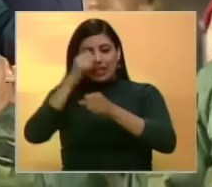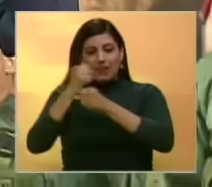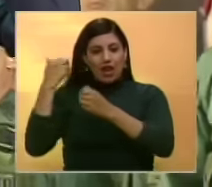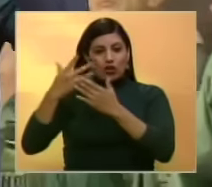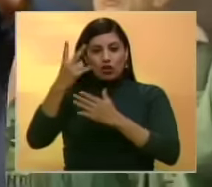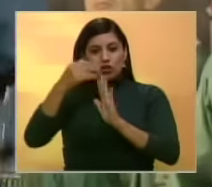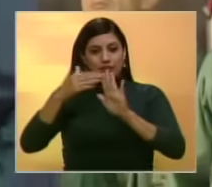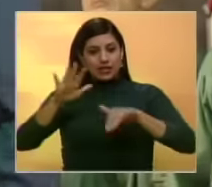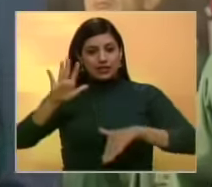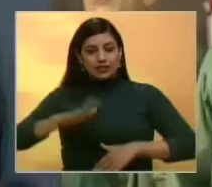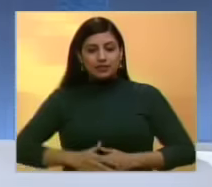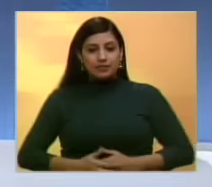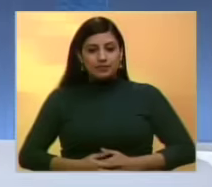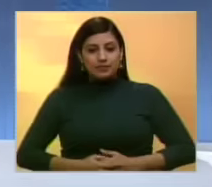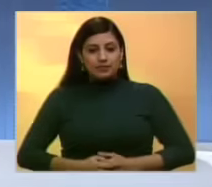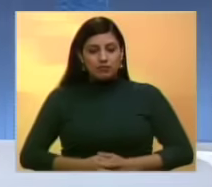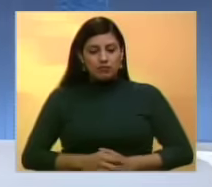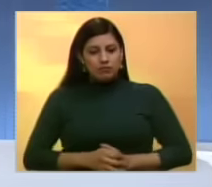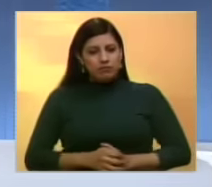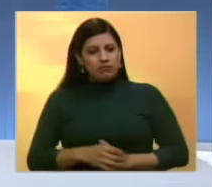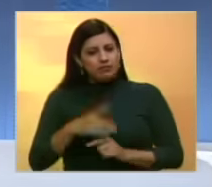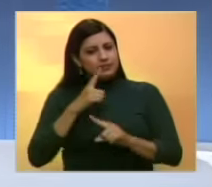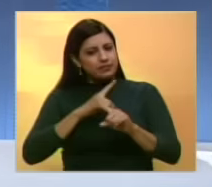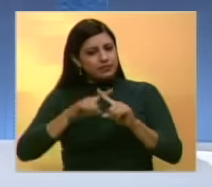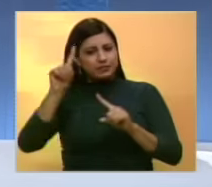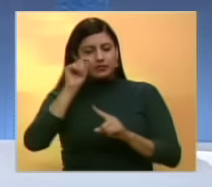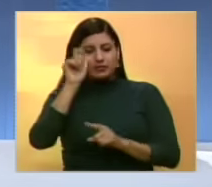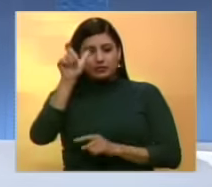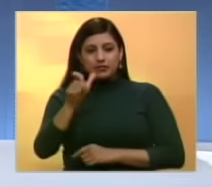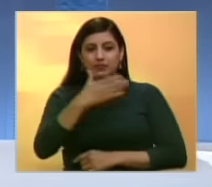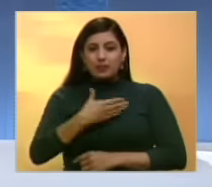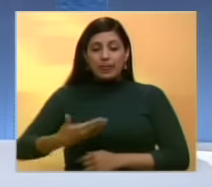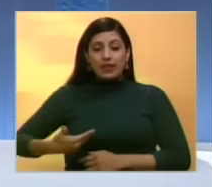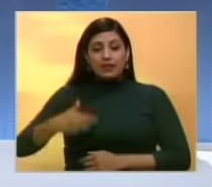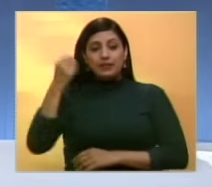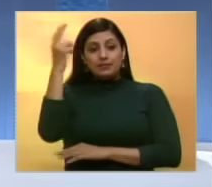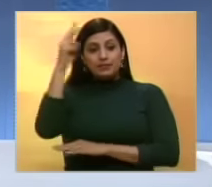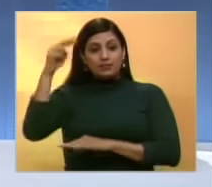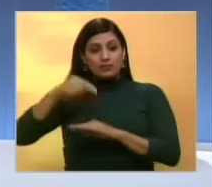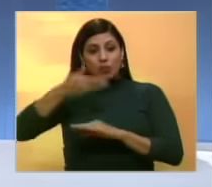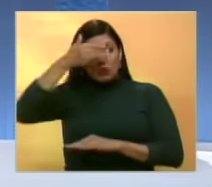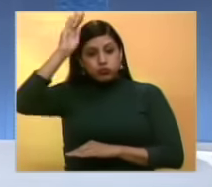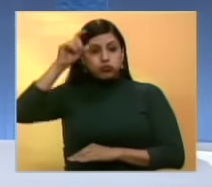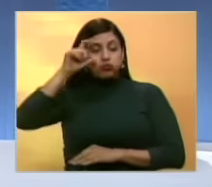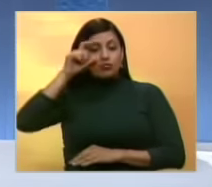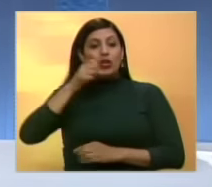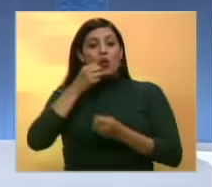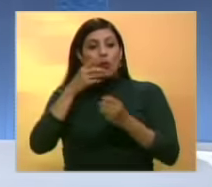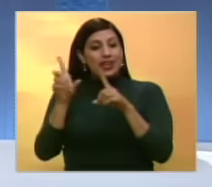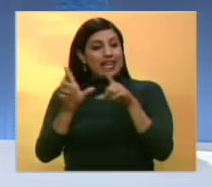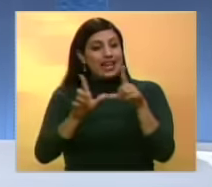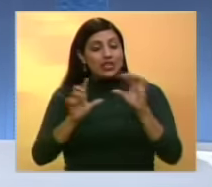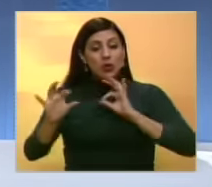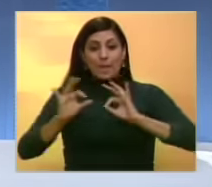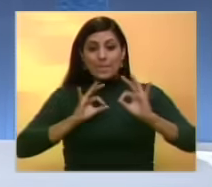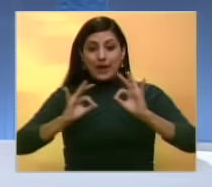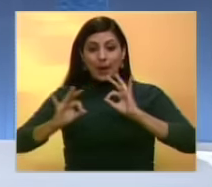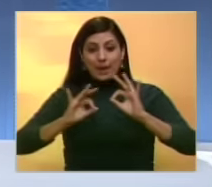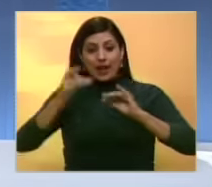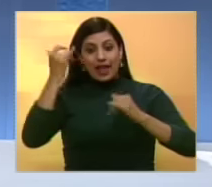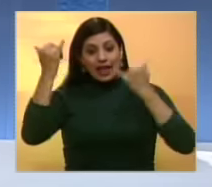año 2015 Henry Ramos salud presidente de la asamblea nacional aseguró que están listos los preparativos